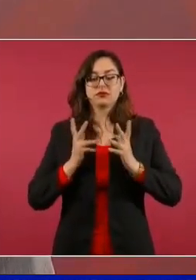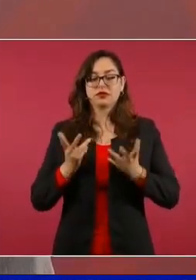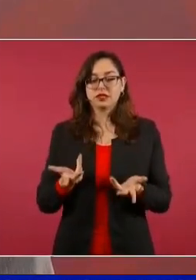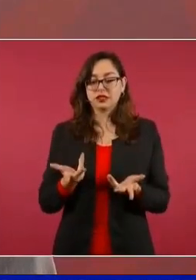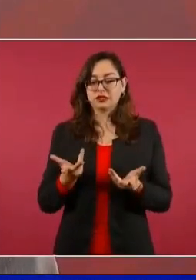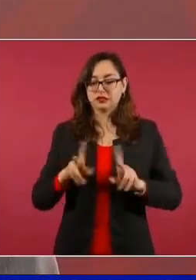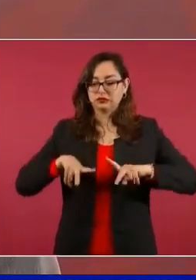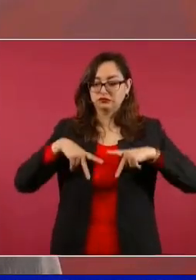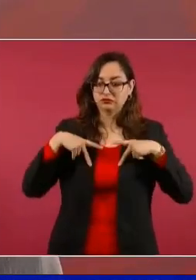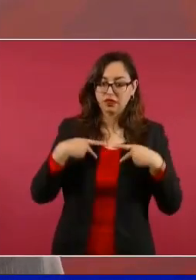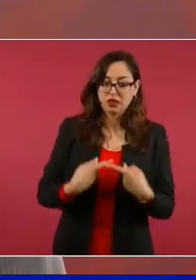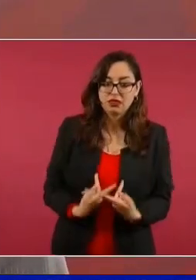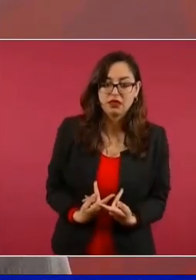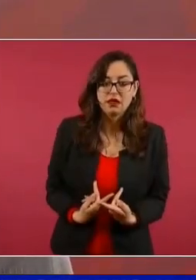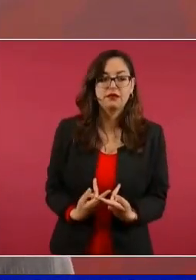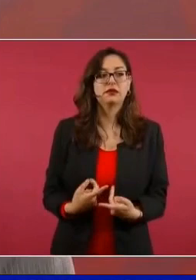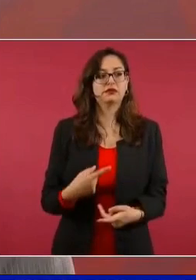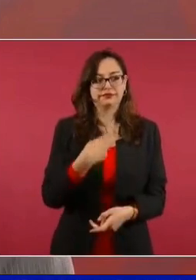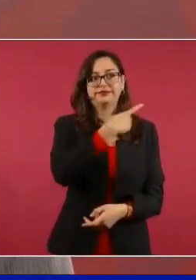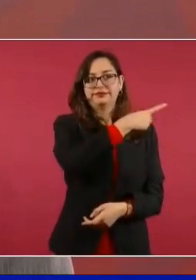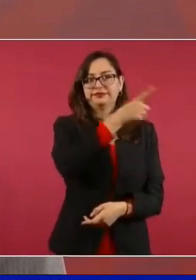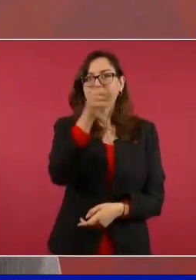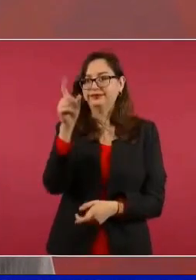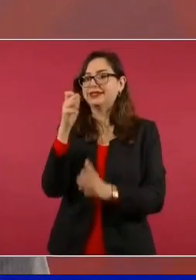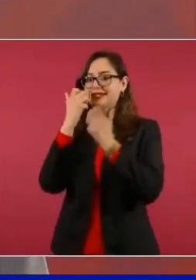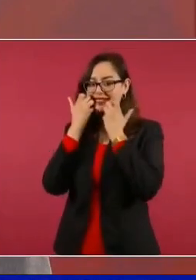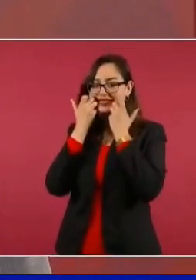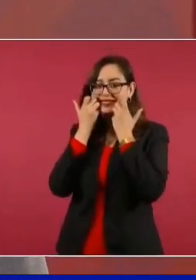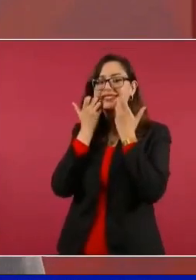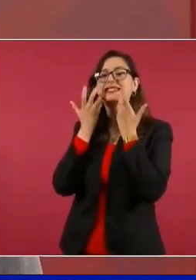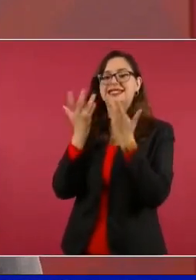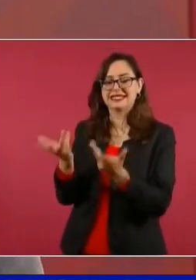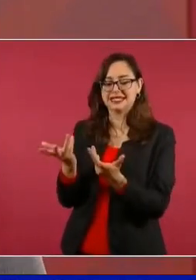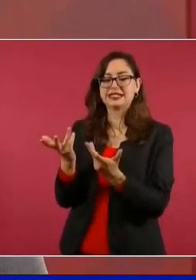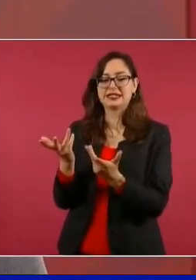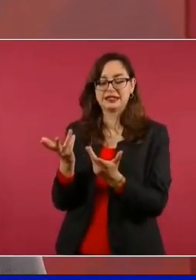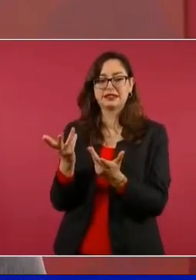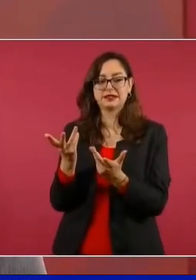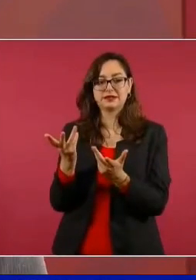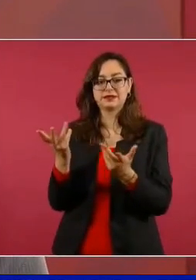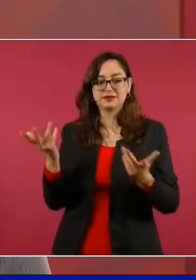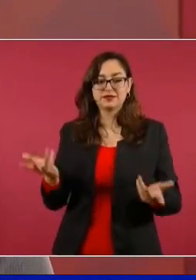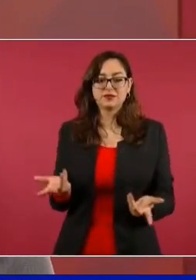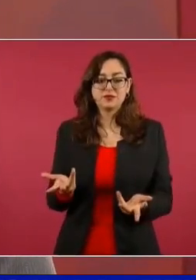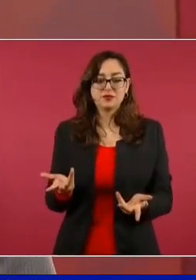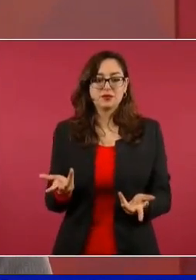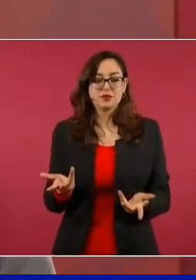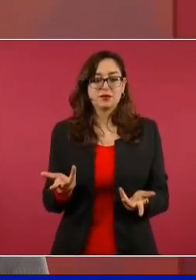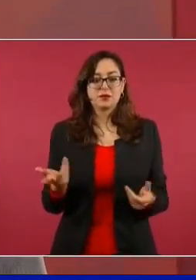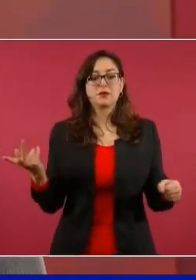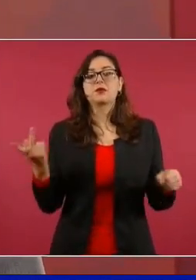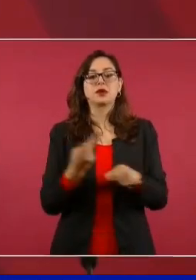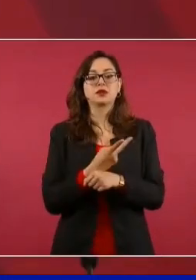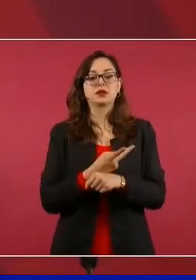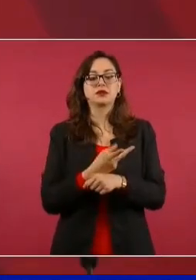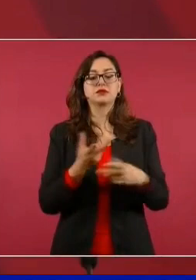socavadas, debilitadas, para que los del gobierno mundial,